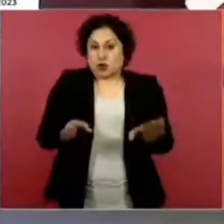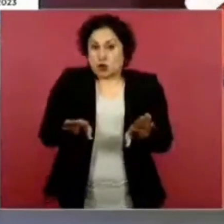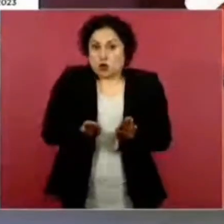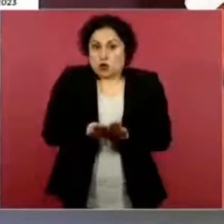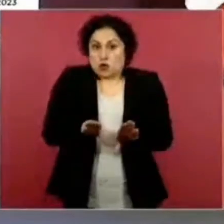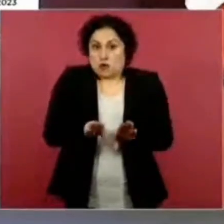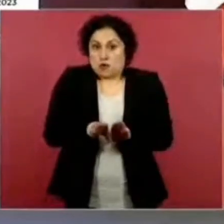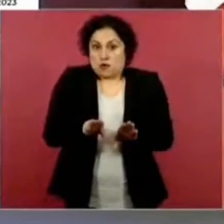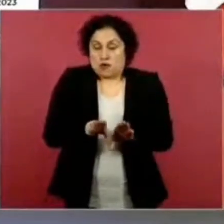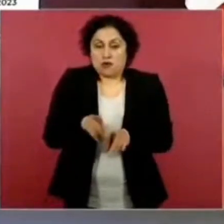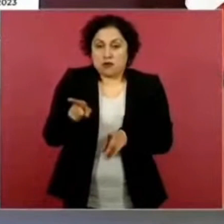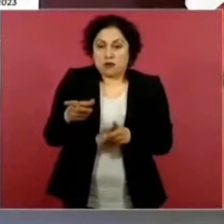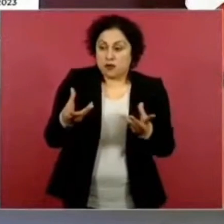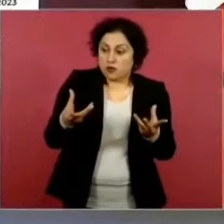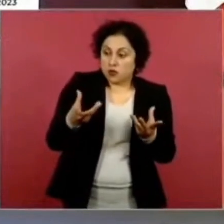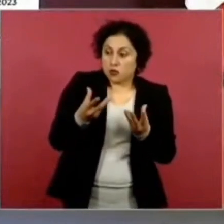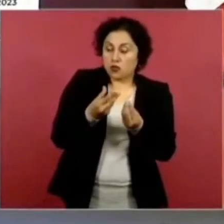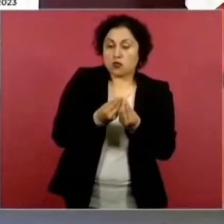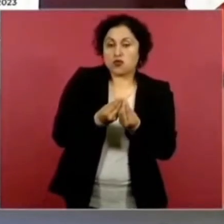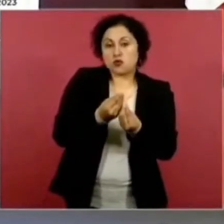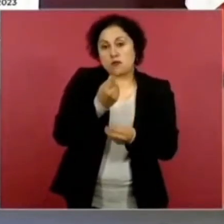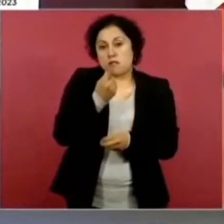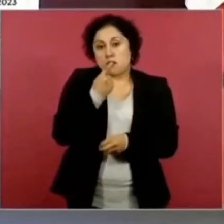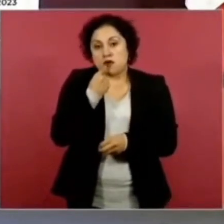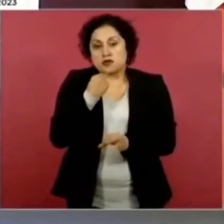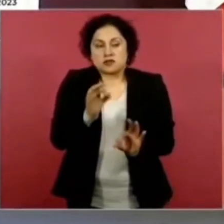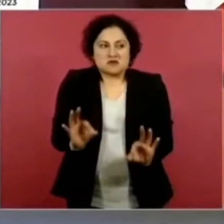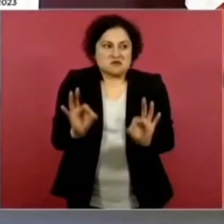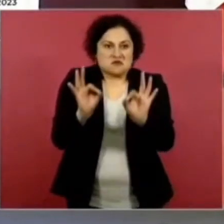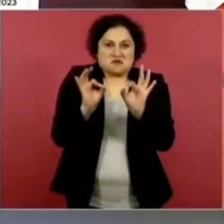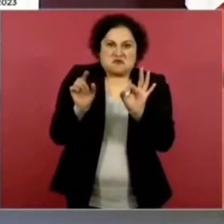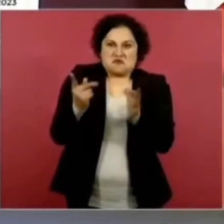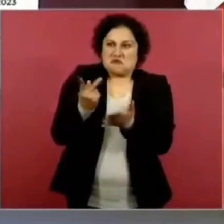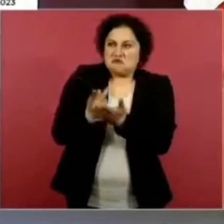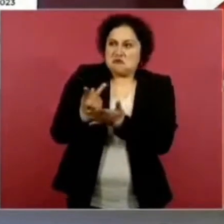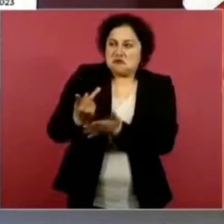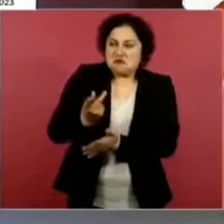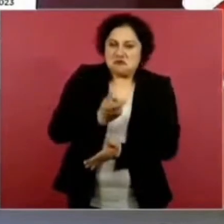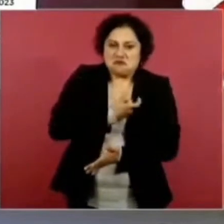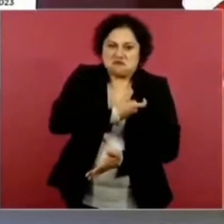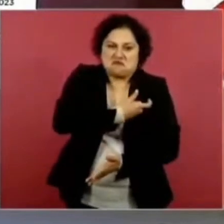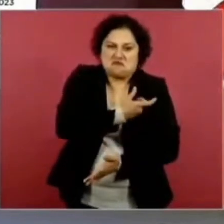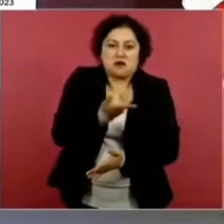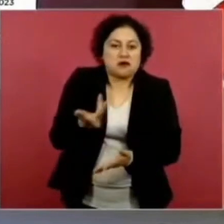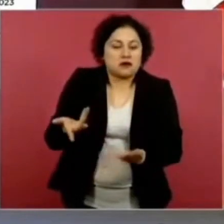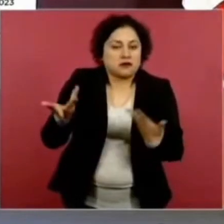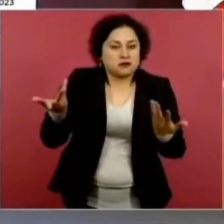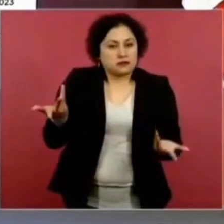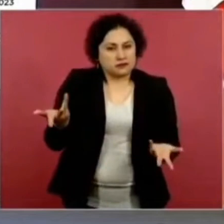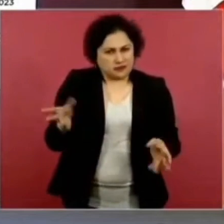premiado, no tenía toda la